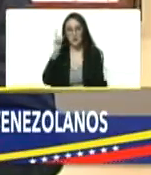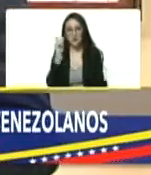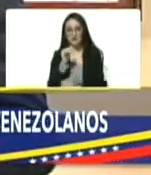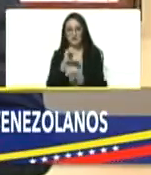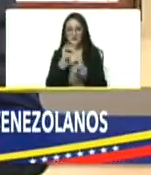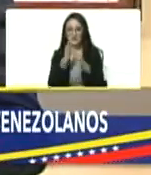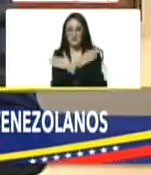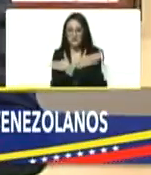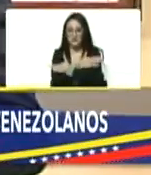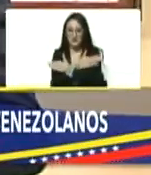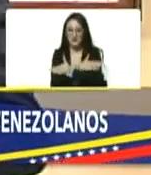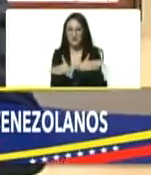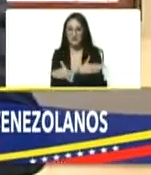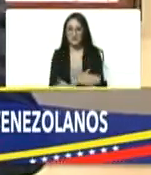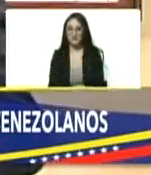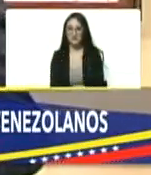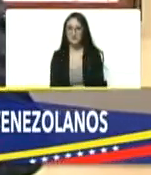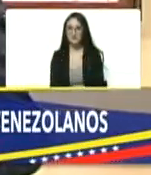felicidades.